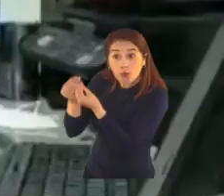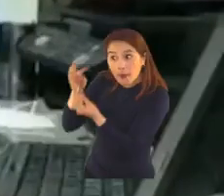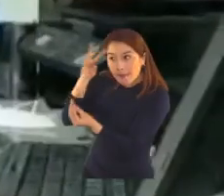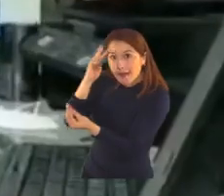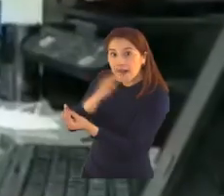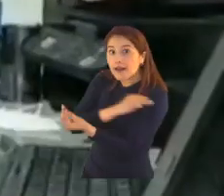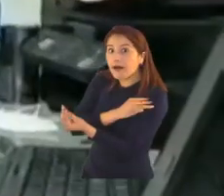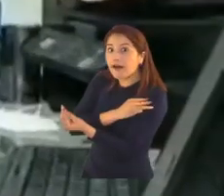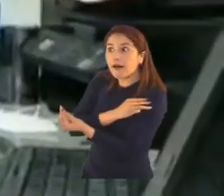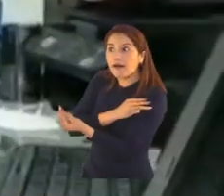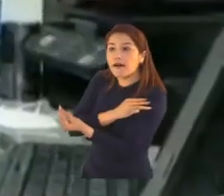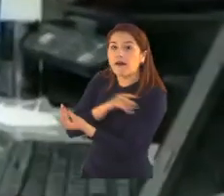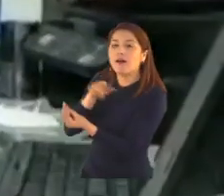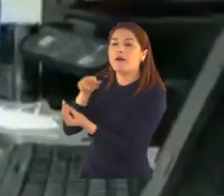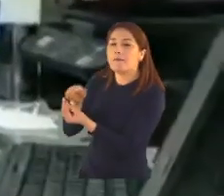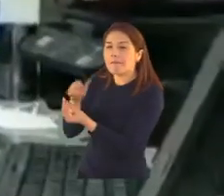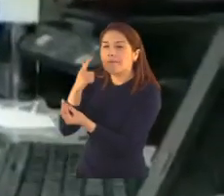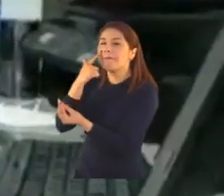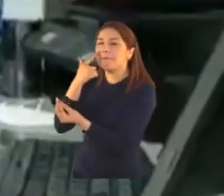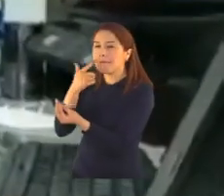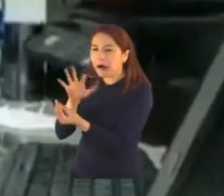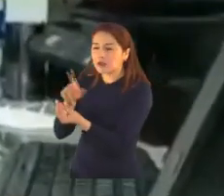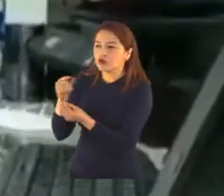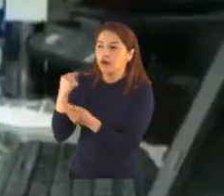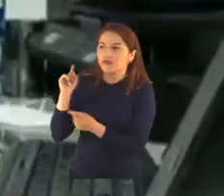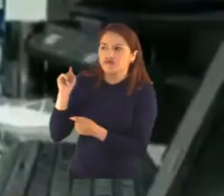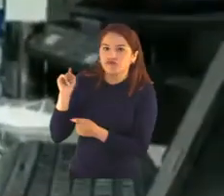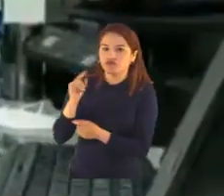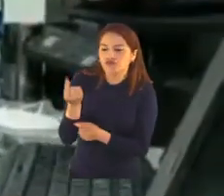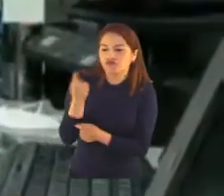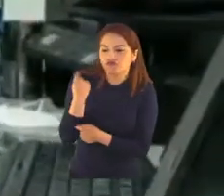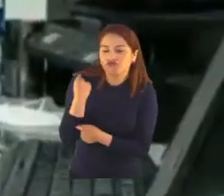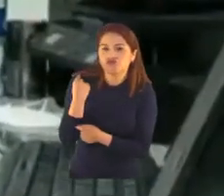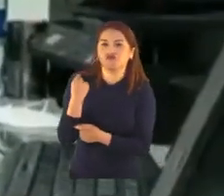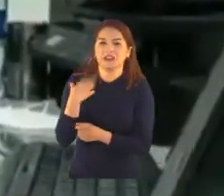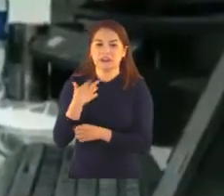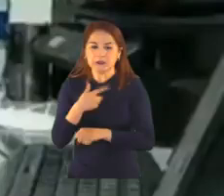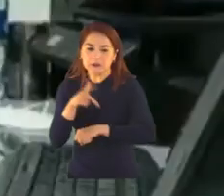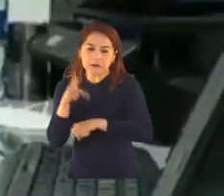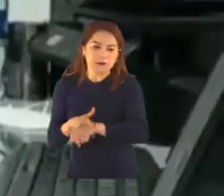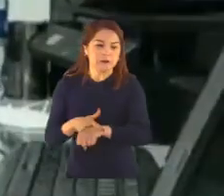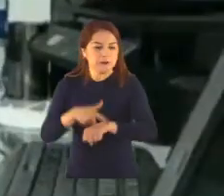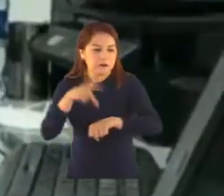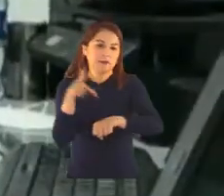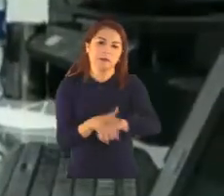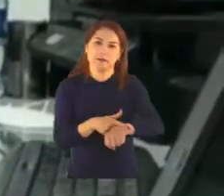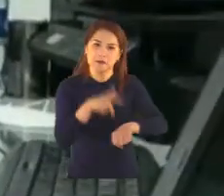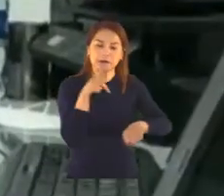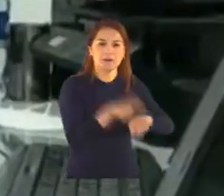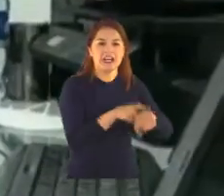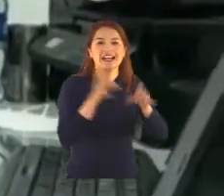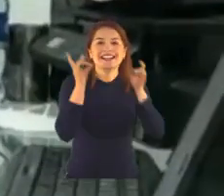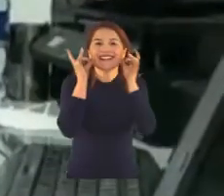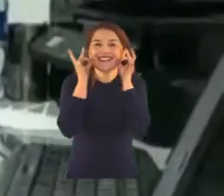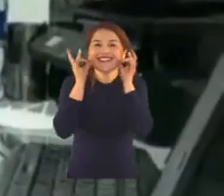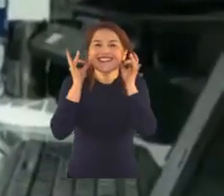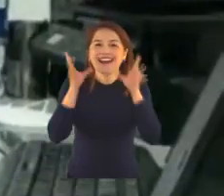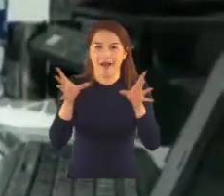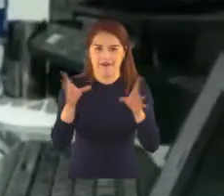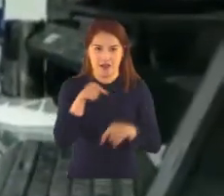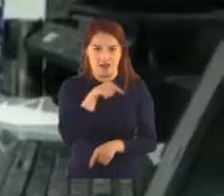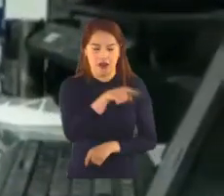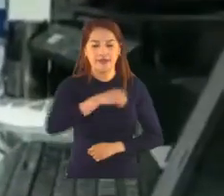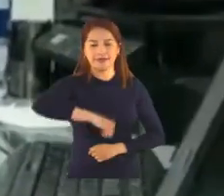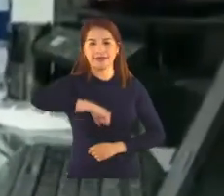ha realizado durante los últimos días y de forma sistemática actos que violan